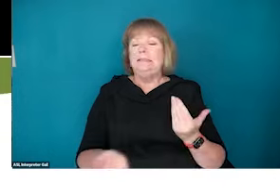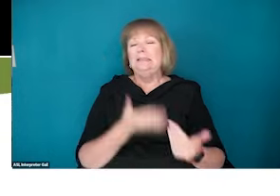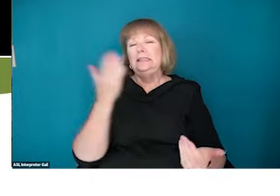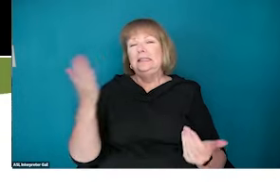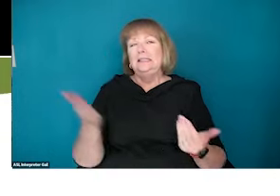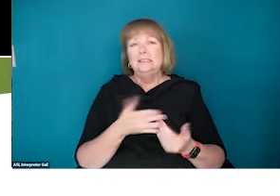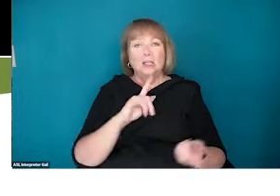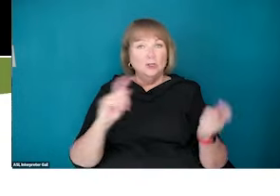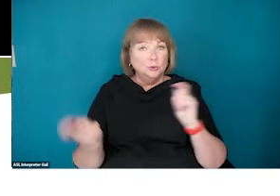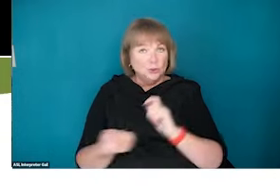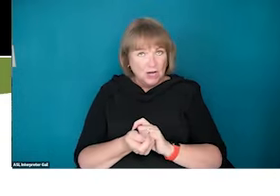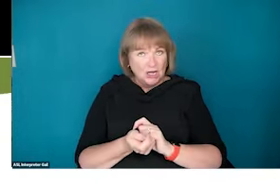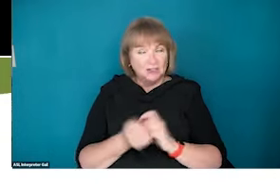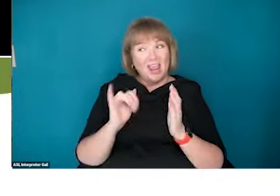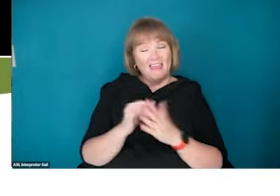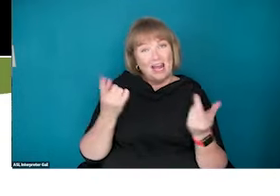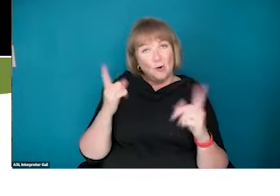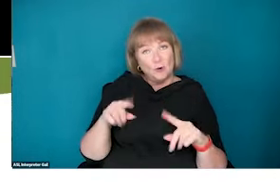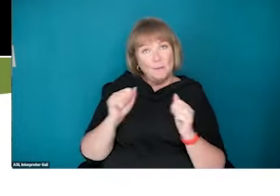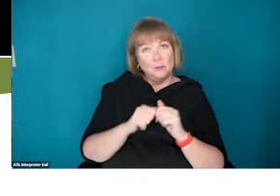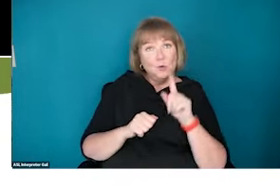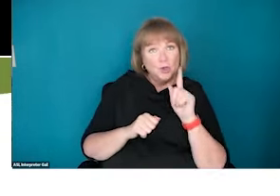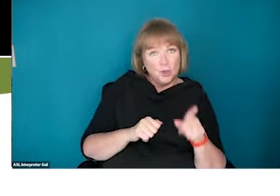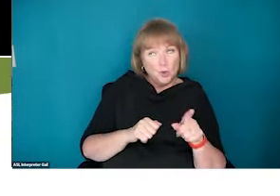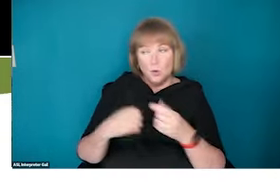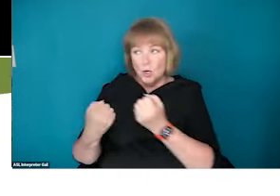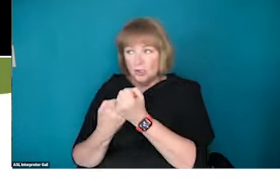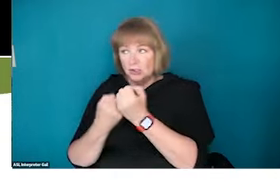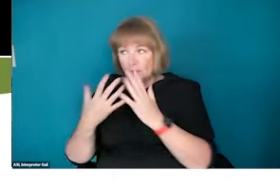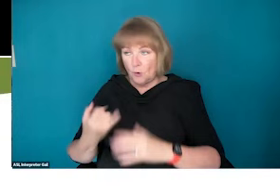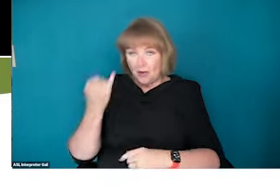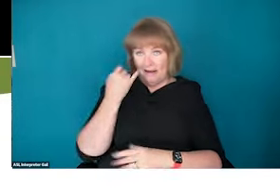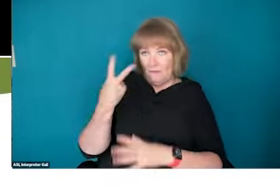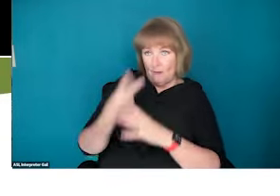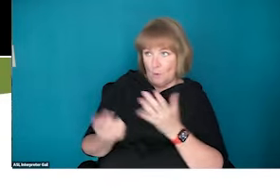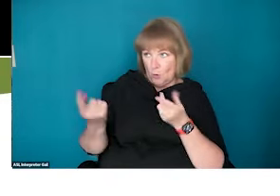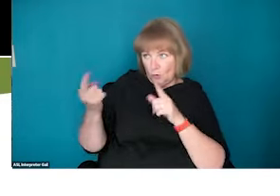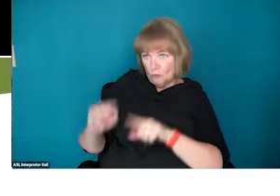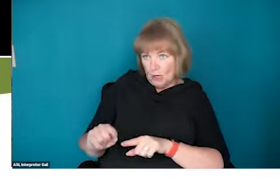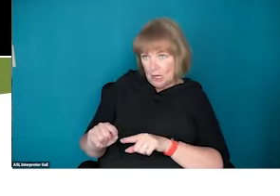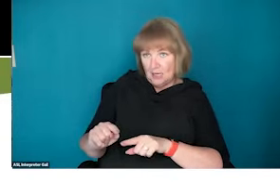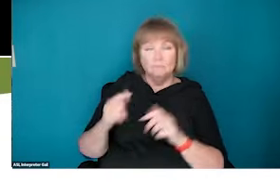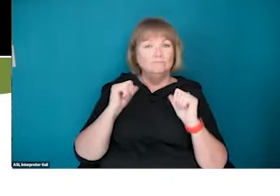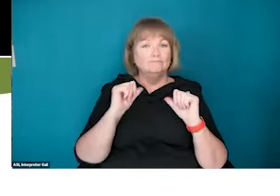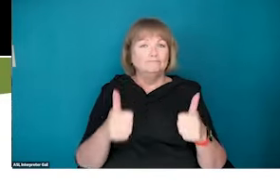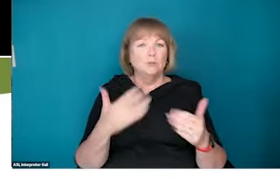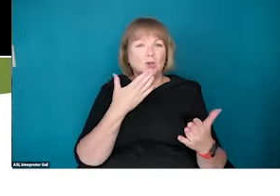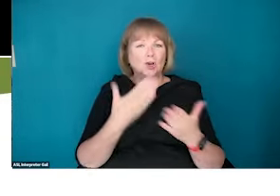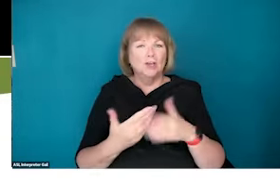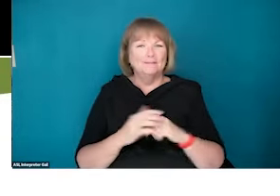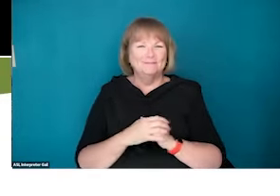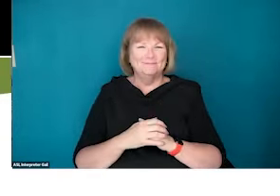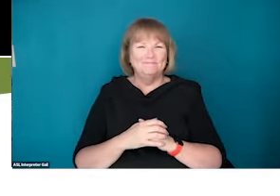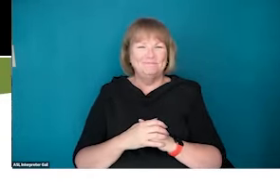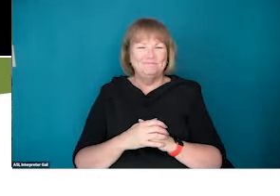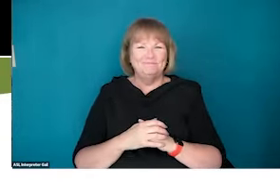Sí, se puede cambiar. Usted puede hacer un acuerdo inválido y crear uno nuevo. Usted